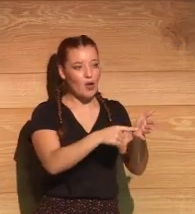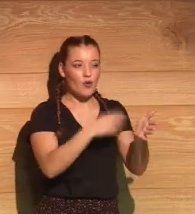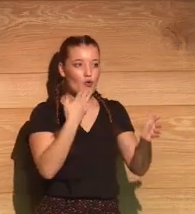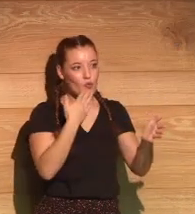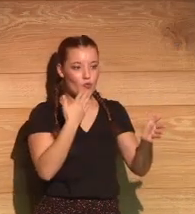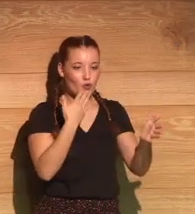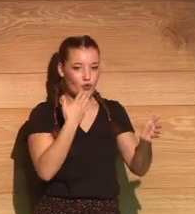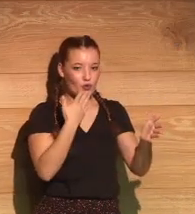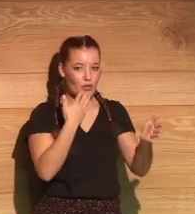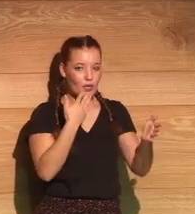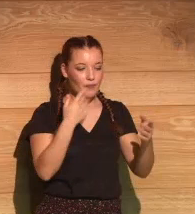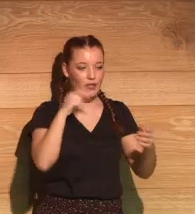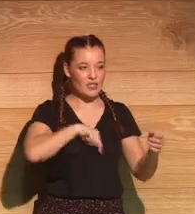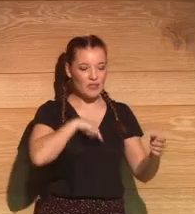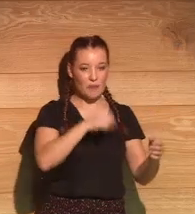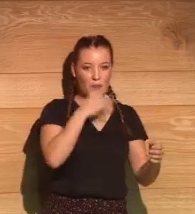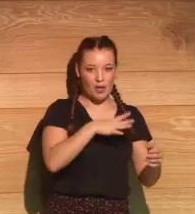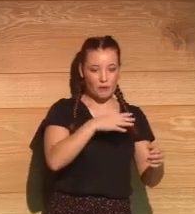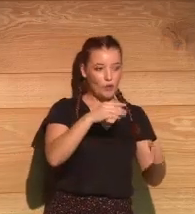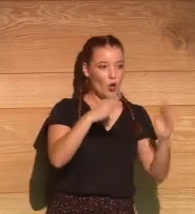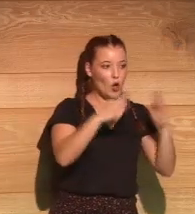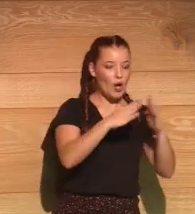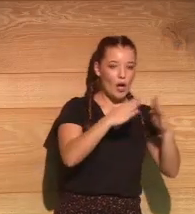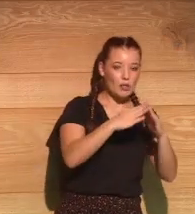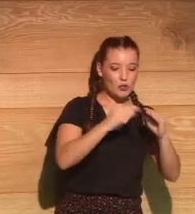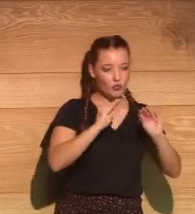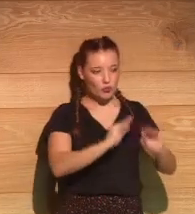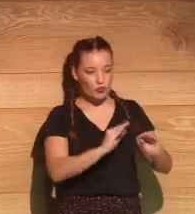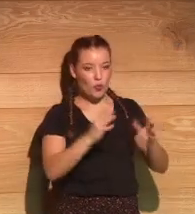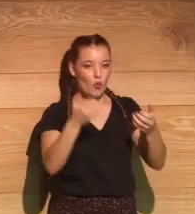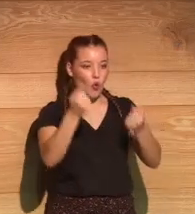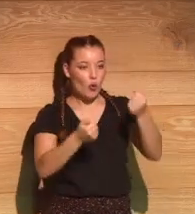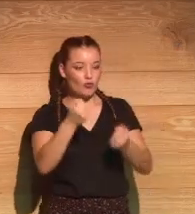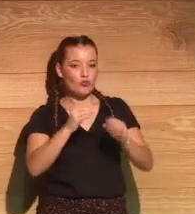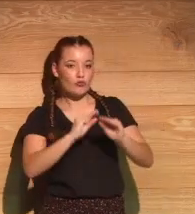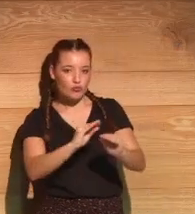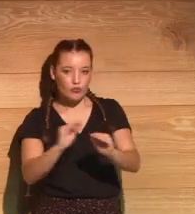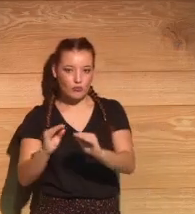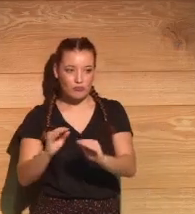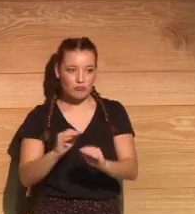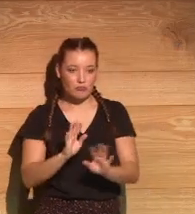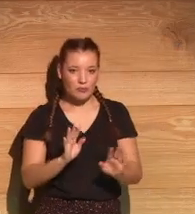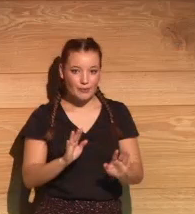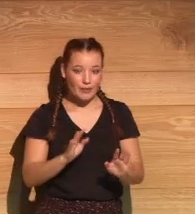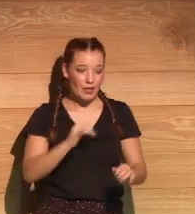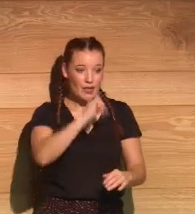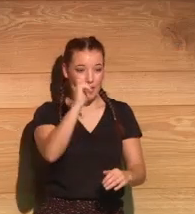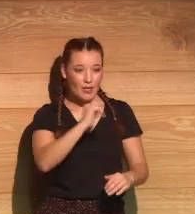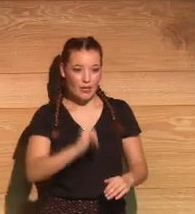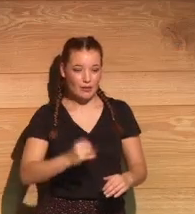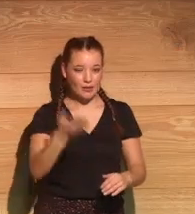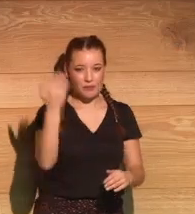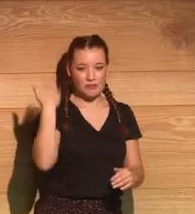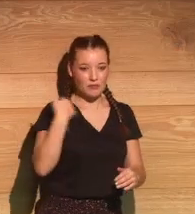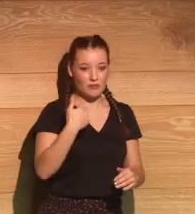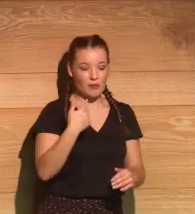uno tiene un pisito, un chalet, un 600, etcétera, ¿no? Y lo que se produce con el 15M, con la crisis de hace 10 años y con esta, espero que también,